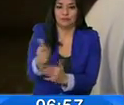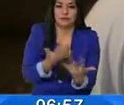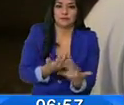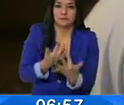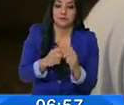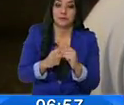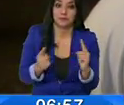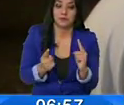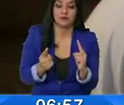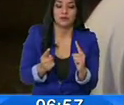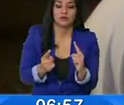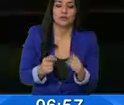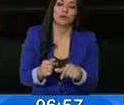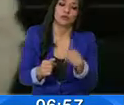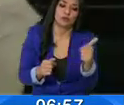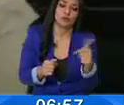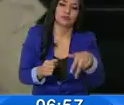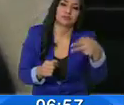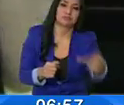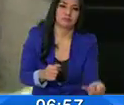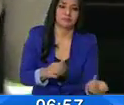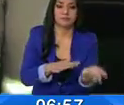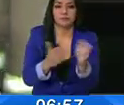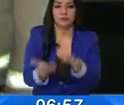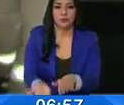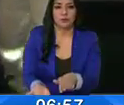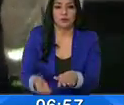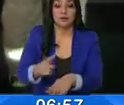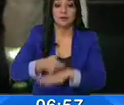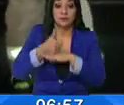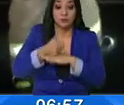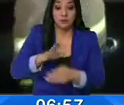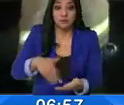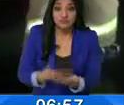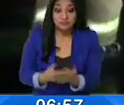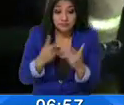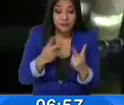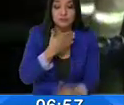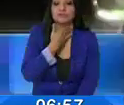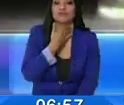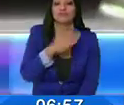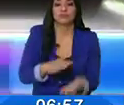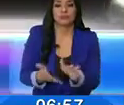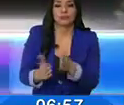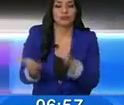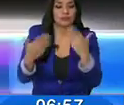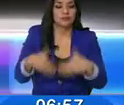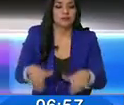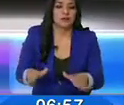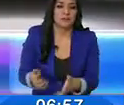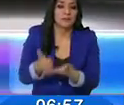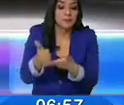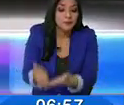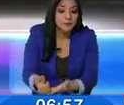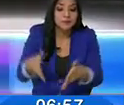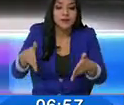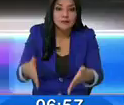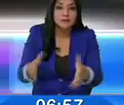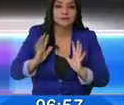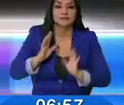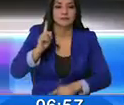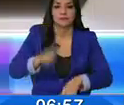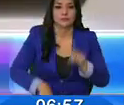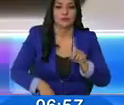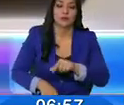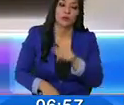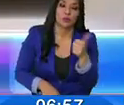el exterior falleció. Al momento de nuestra llegada ya las personas se encontraban sin signos, no se pudo realizar ningún trabajo con ellos, más